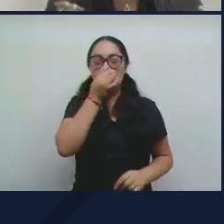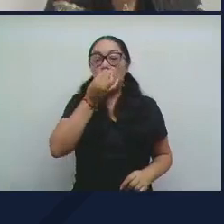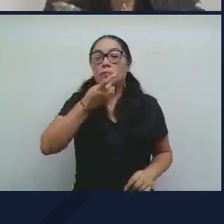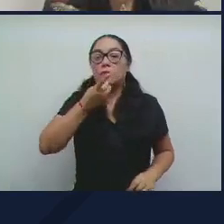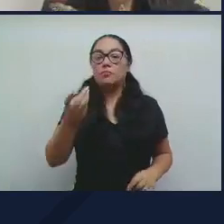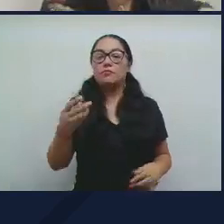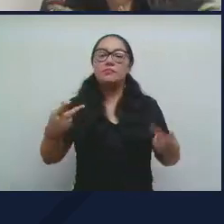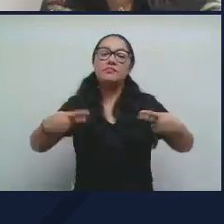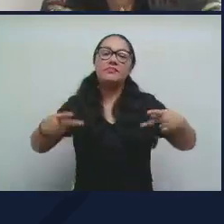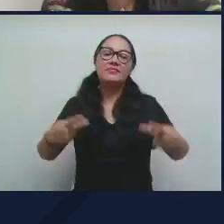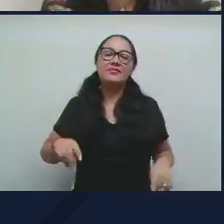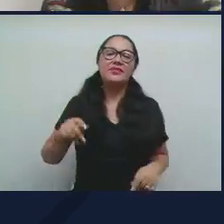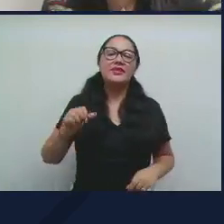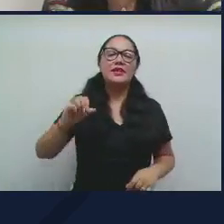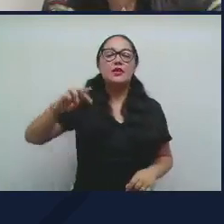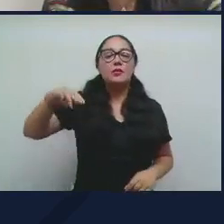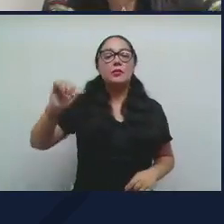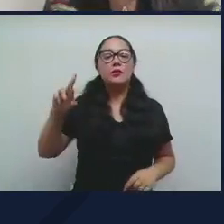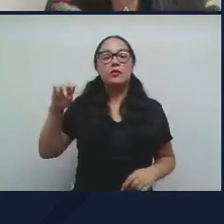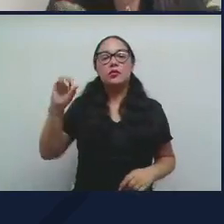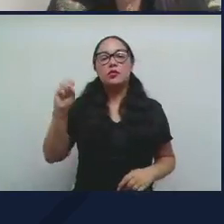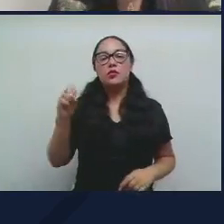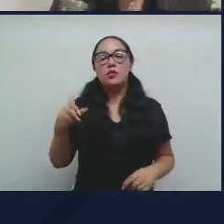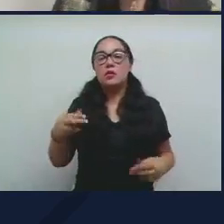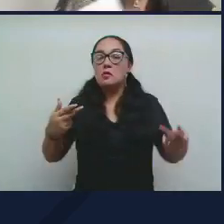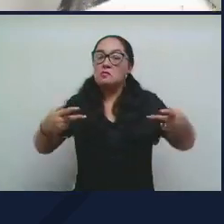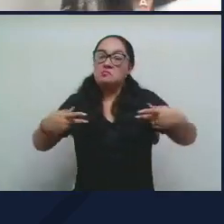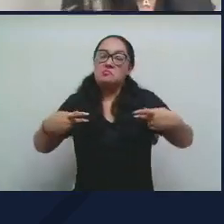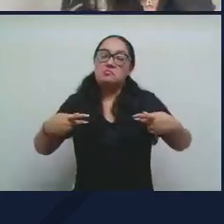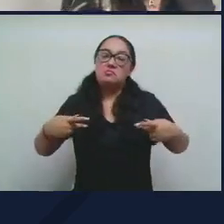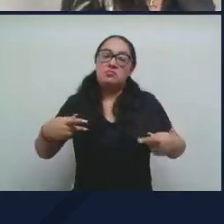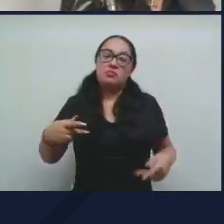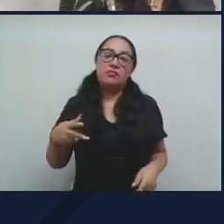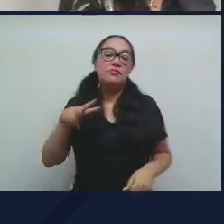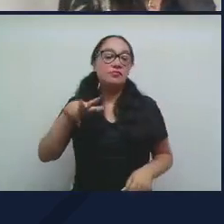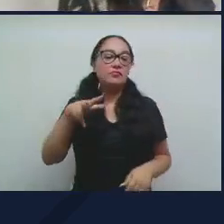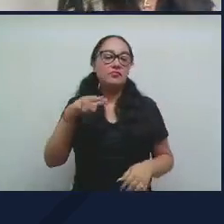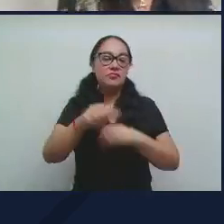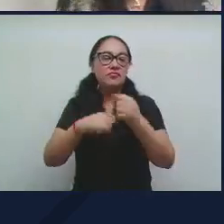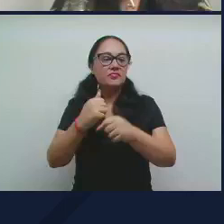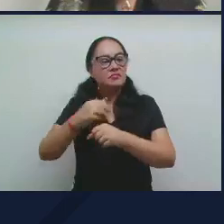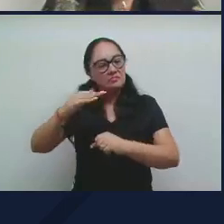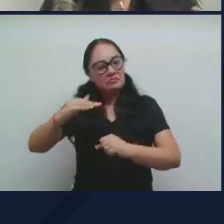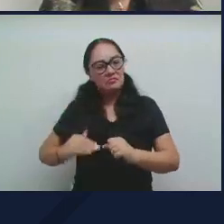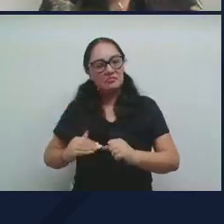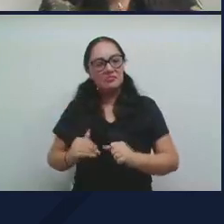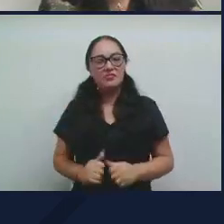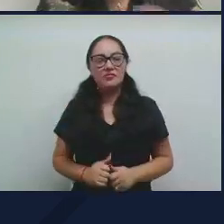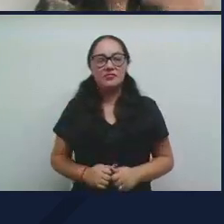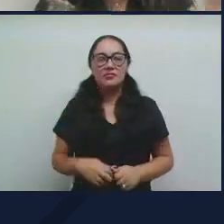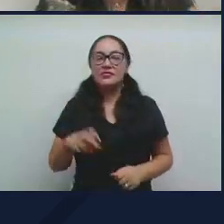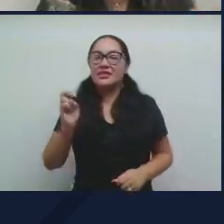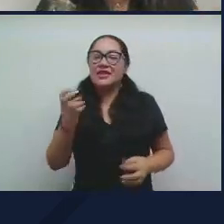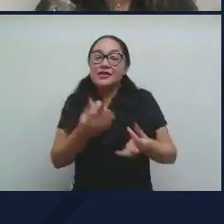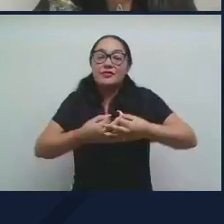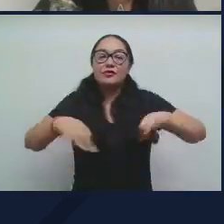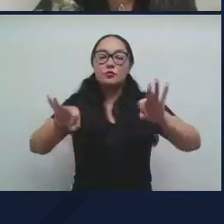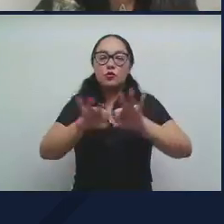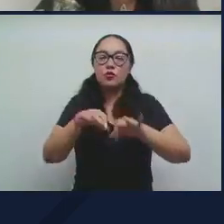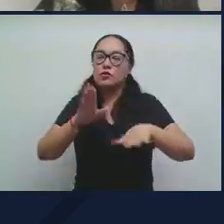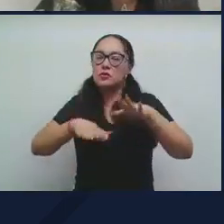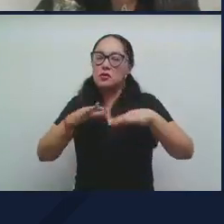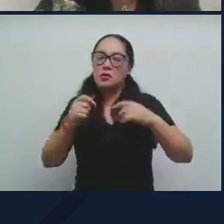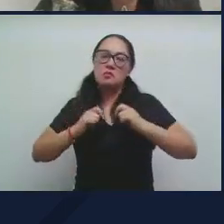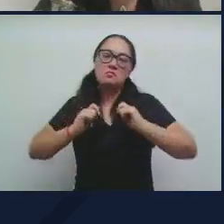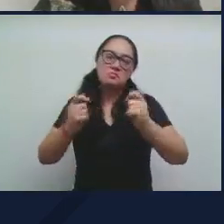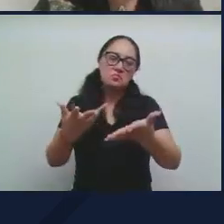Menores de edad, que eso es importantísimo, ¿no? Muchas veces, pues bueno, quieren dejar a las personas menores de edad, pero bueno, pues se tendría